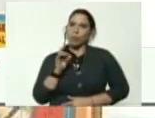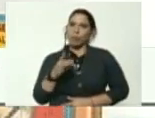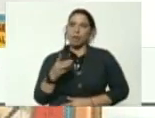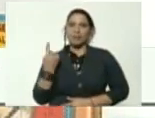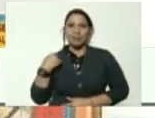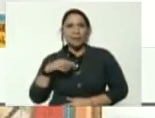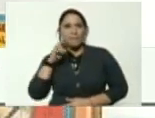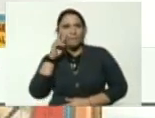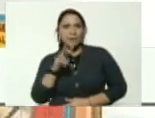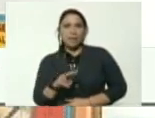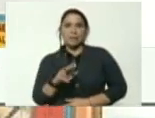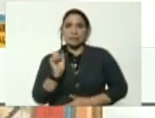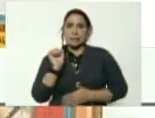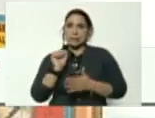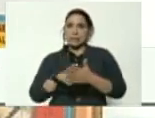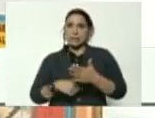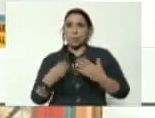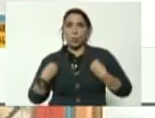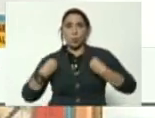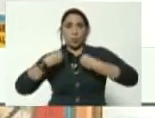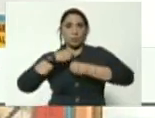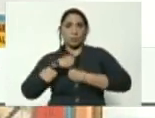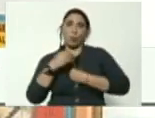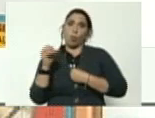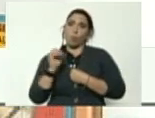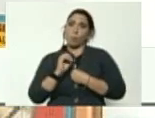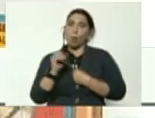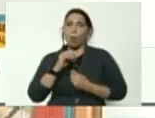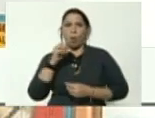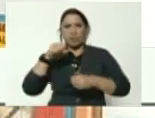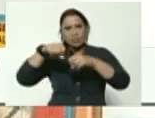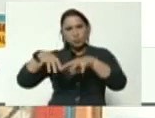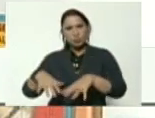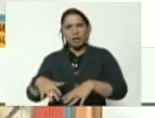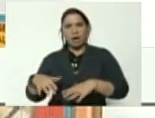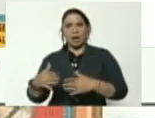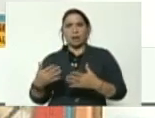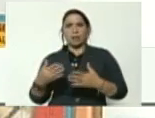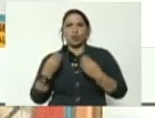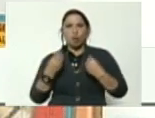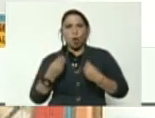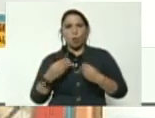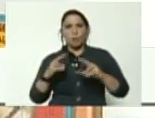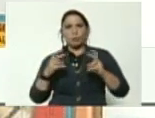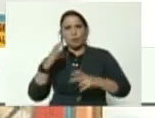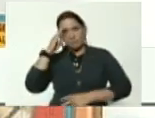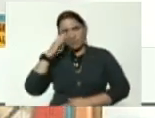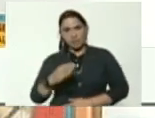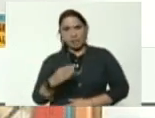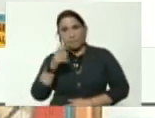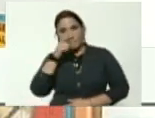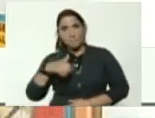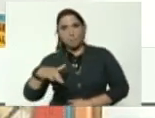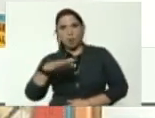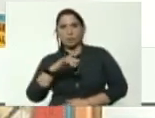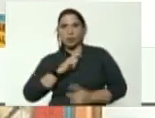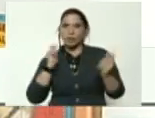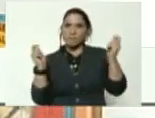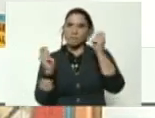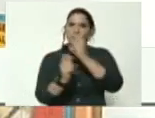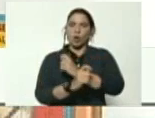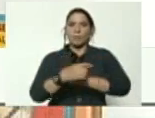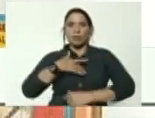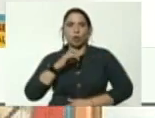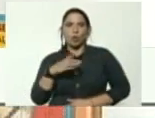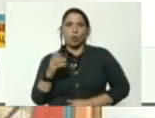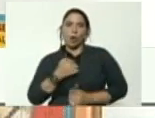verse sin el uniforme, de renunciar a su carrera militar y de qué manera el pueblo venezolano pues transforma ese dolor en un amor tan